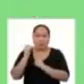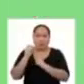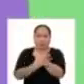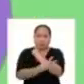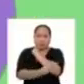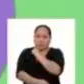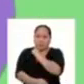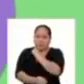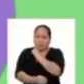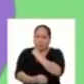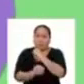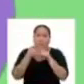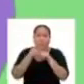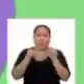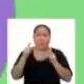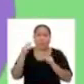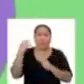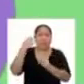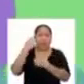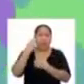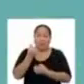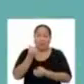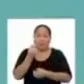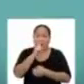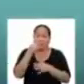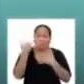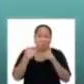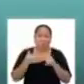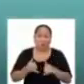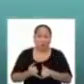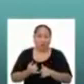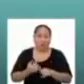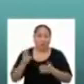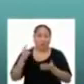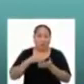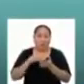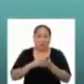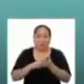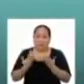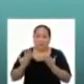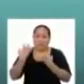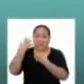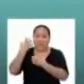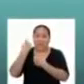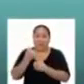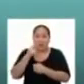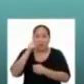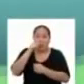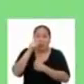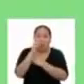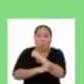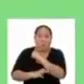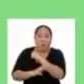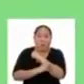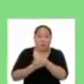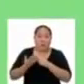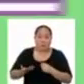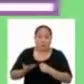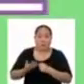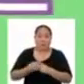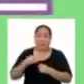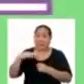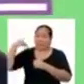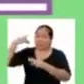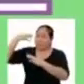quiebra. Pero la economía no es un juego, sobre todo si se trata de manejar la economía de toditito un país. A lo largo